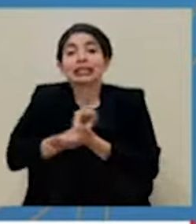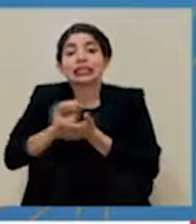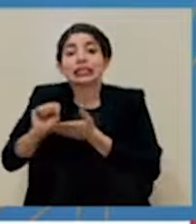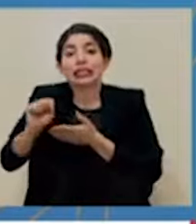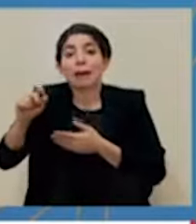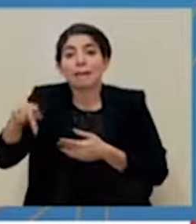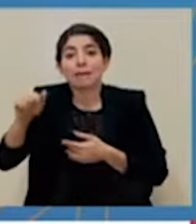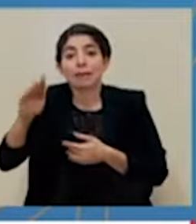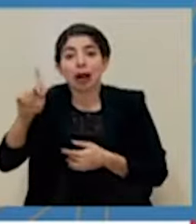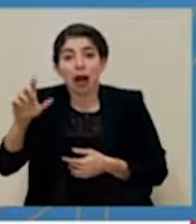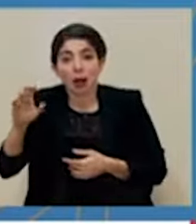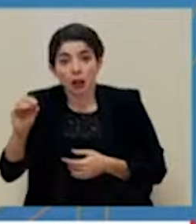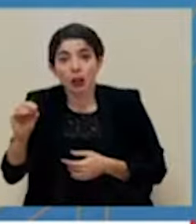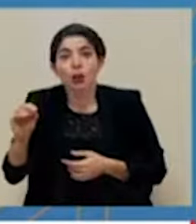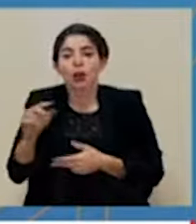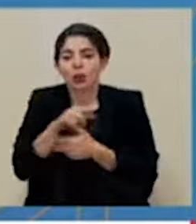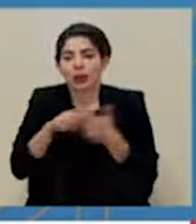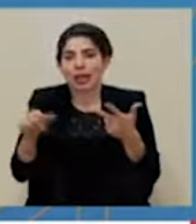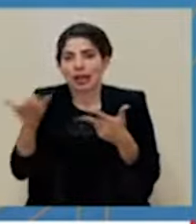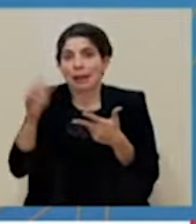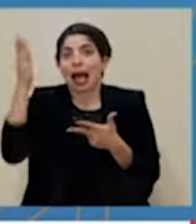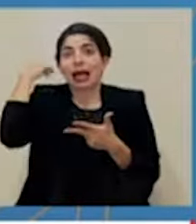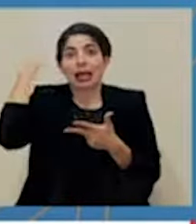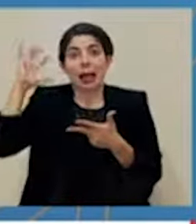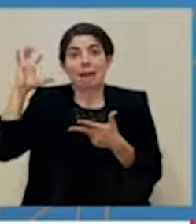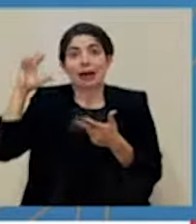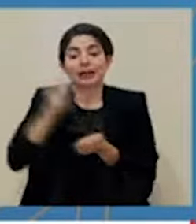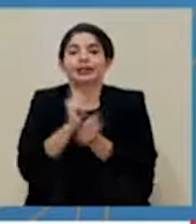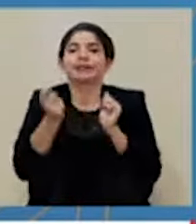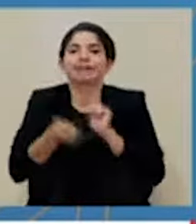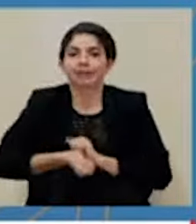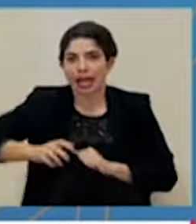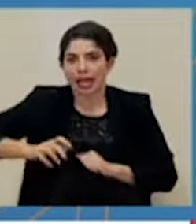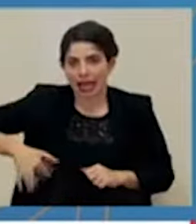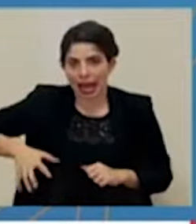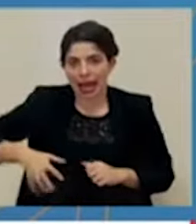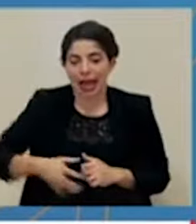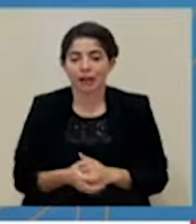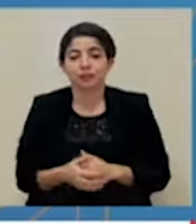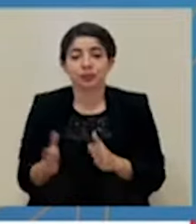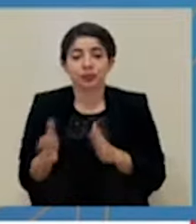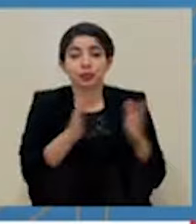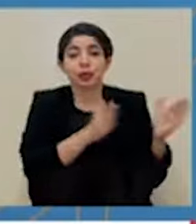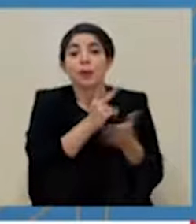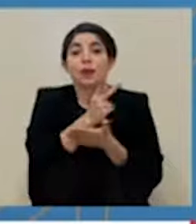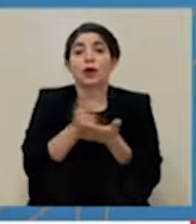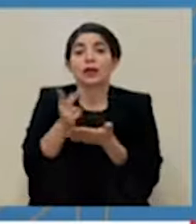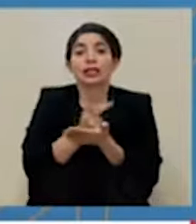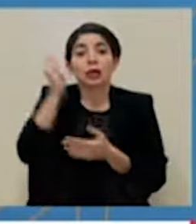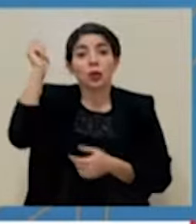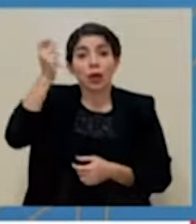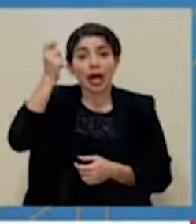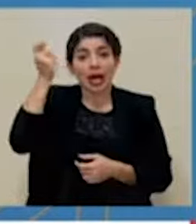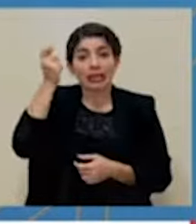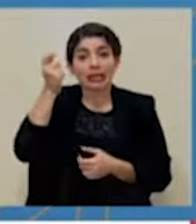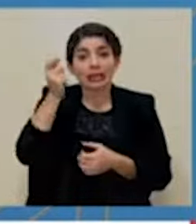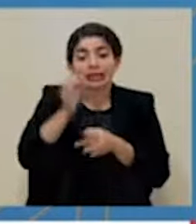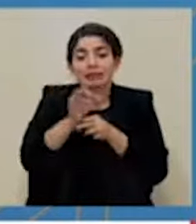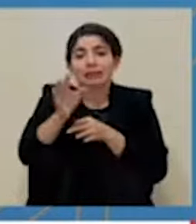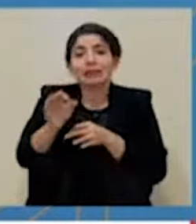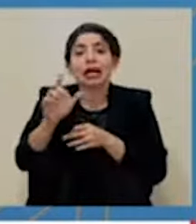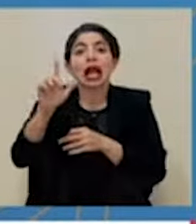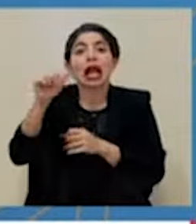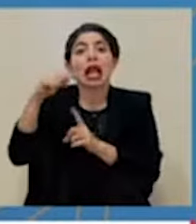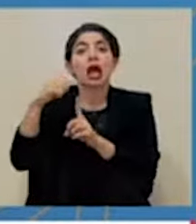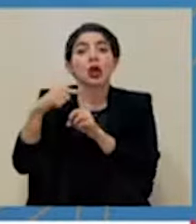pasan también de alerta amarilla a alerta naranja. En la provincia de Guanacaste, el Cantón de la